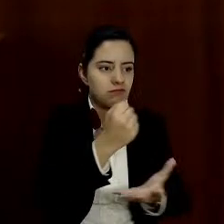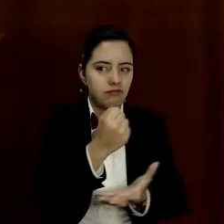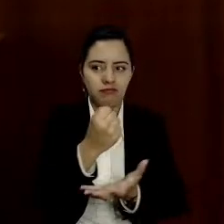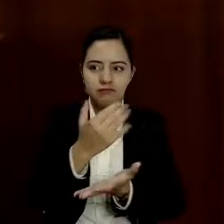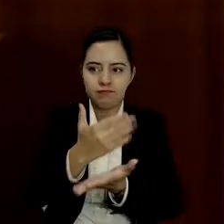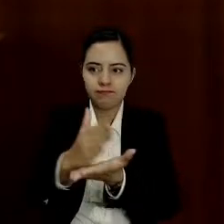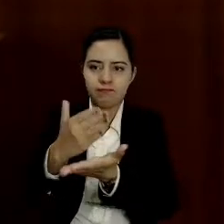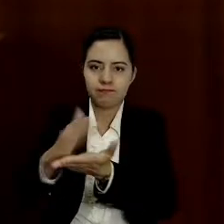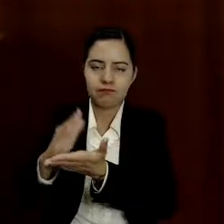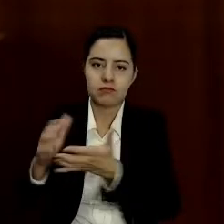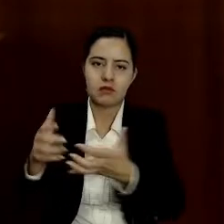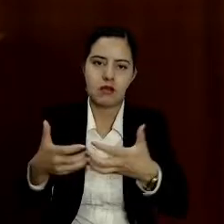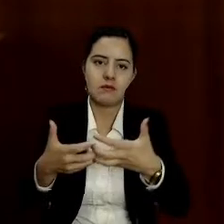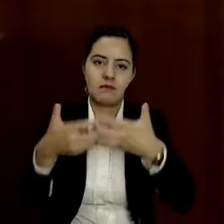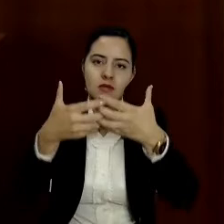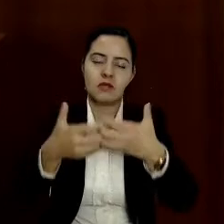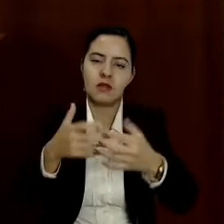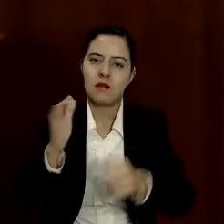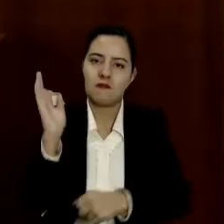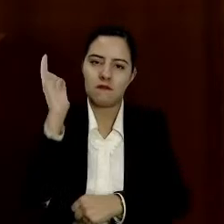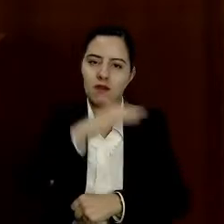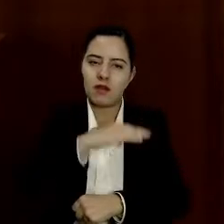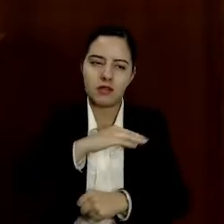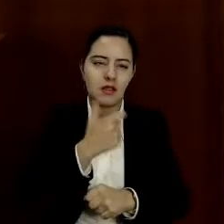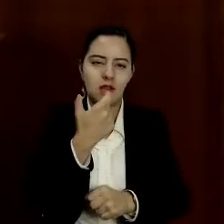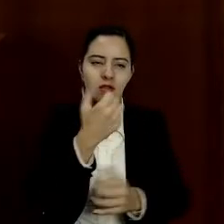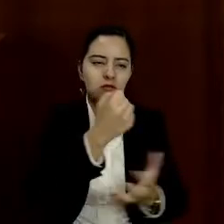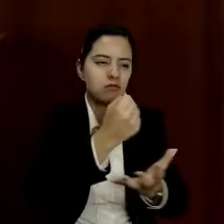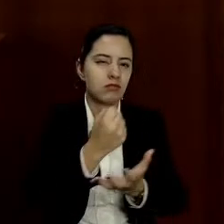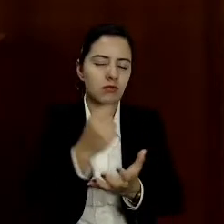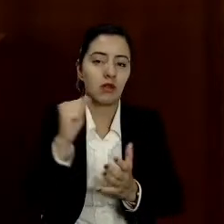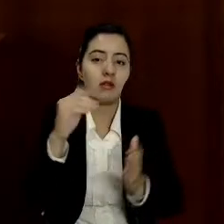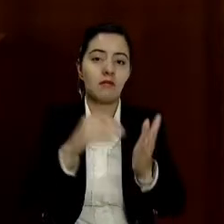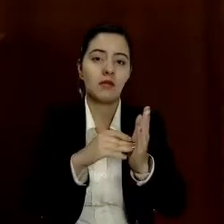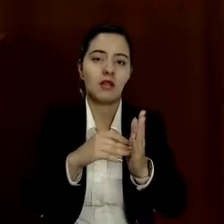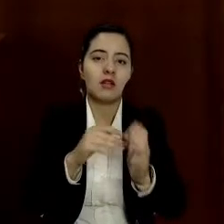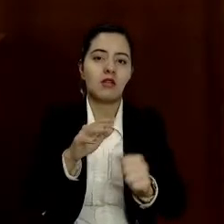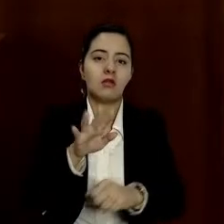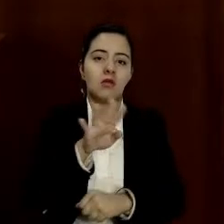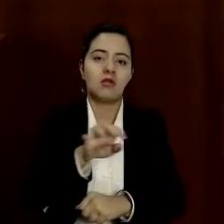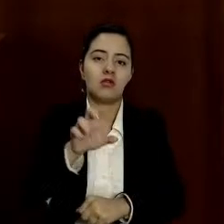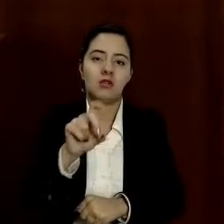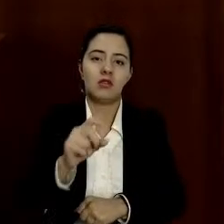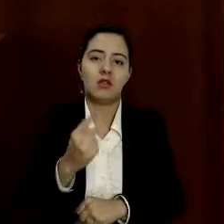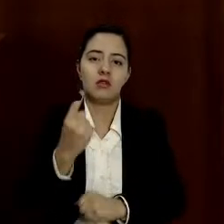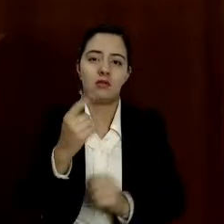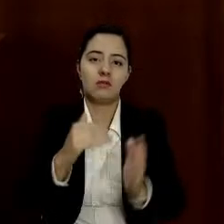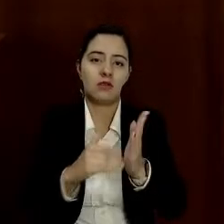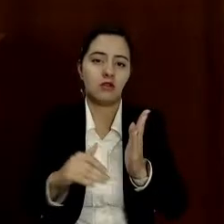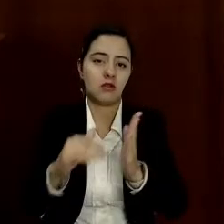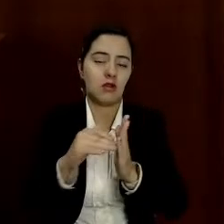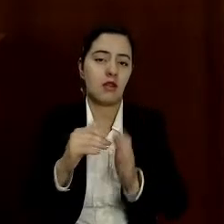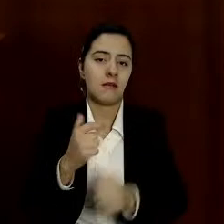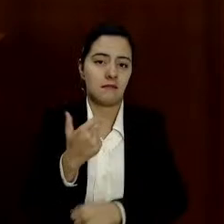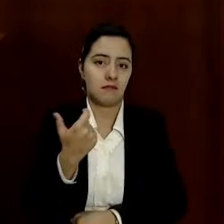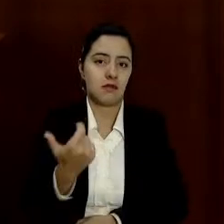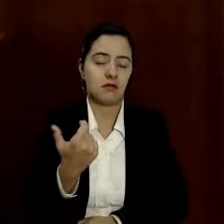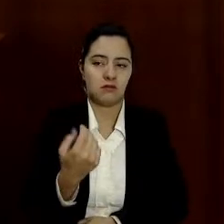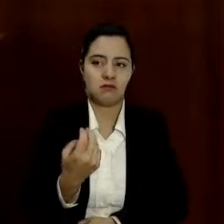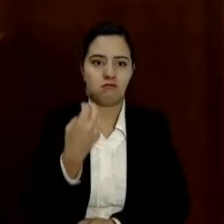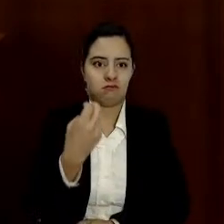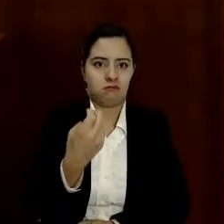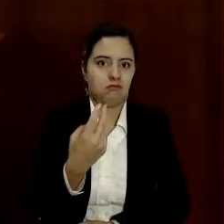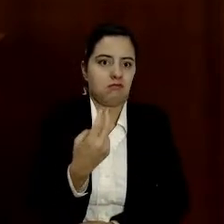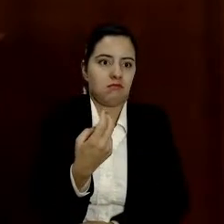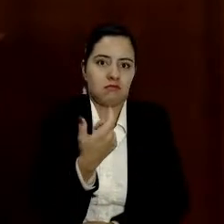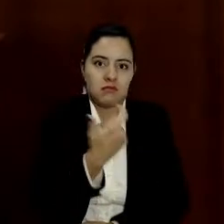y particulares un total de 1,431 millones de pesos que tendrían que haberse destinado a